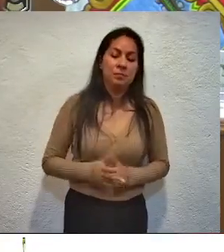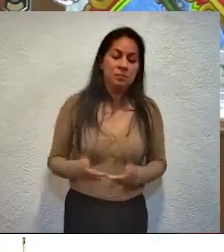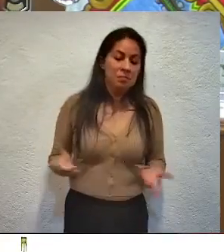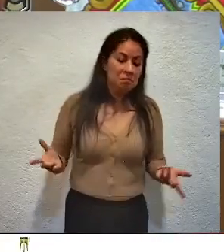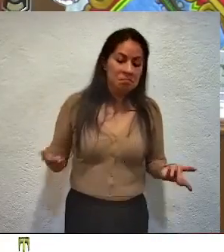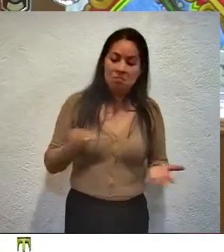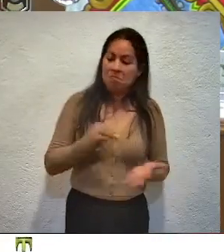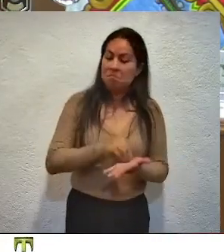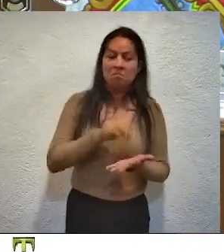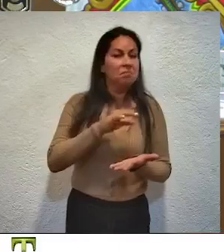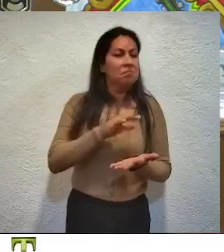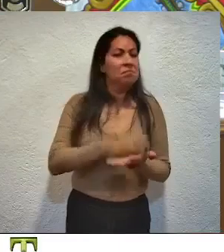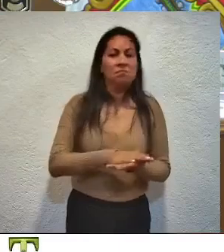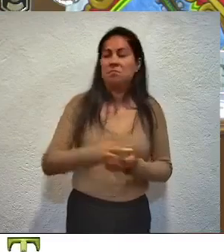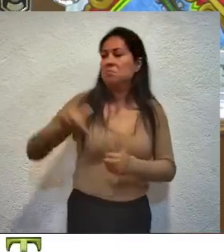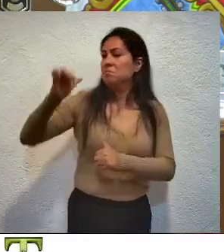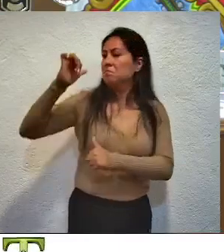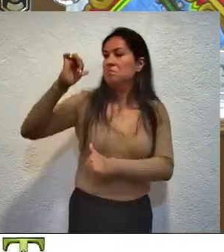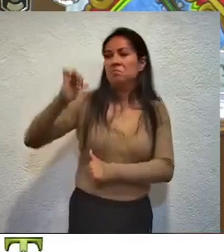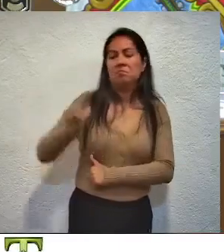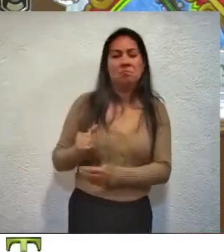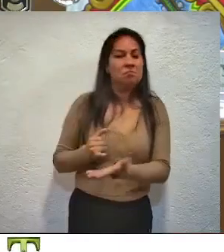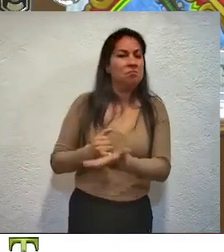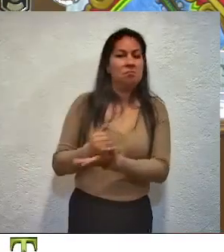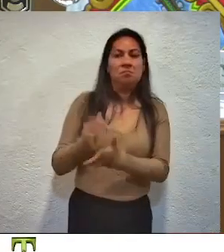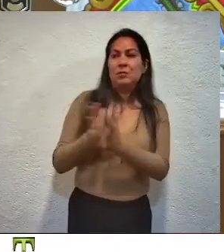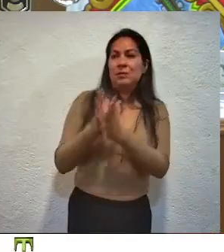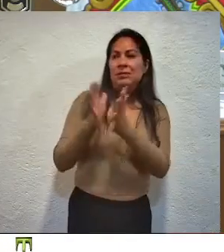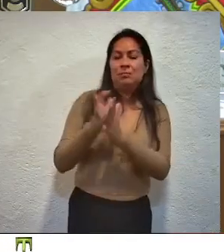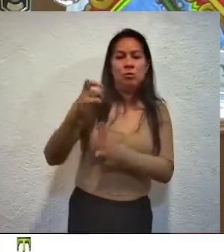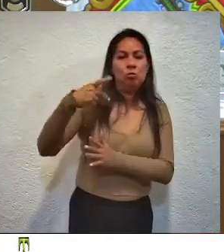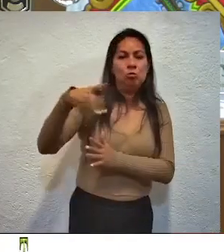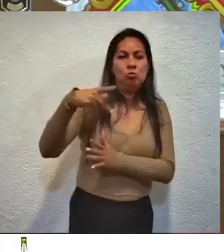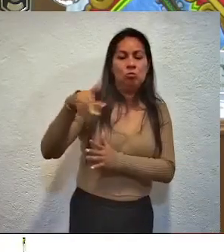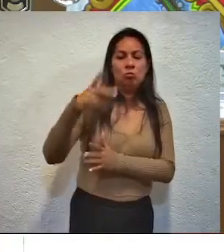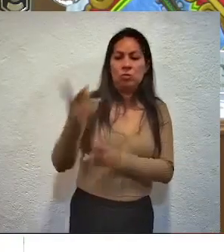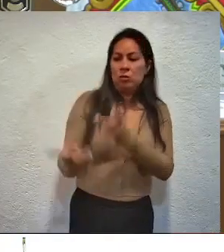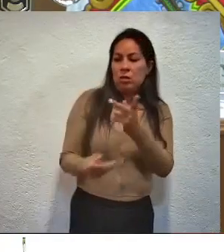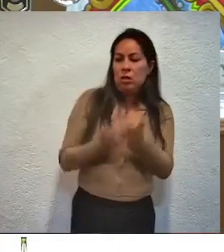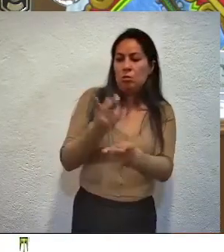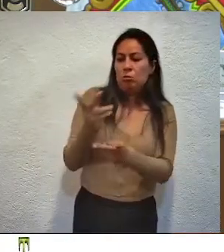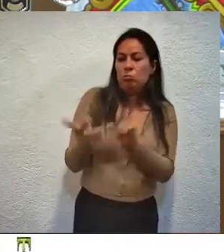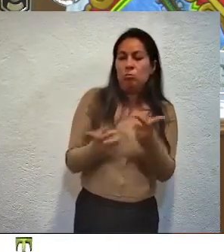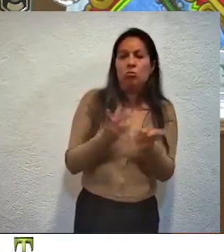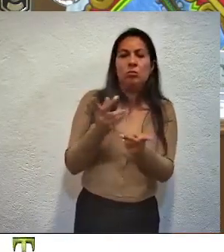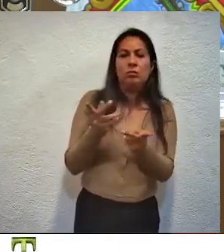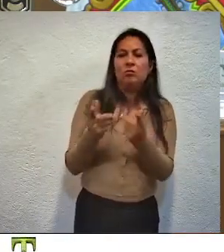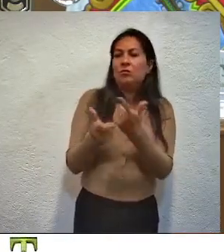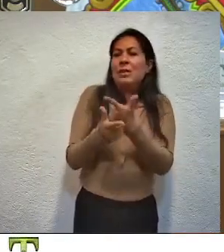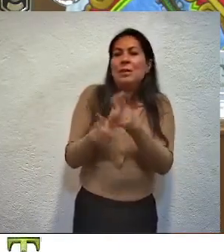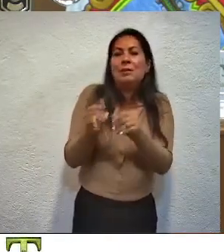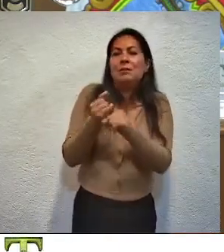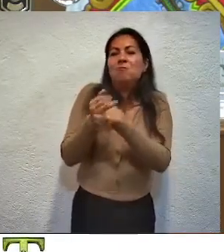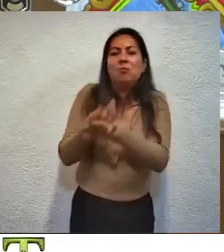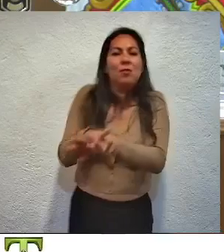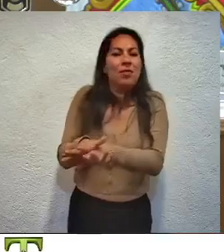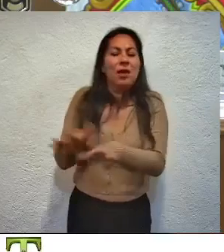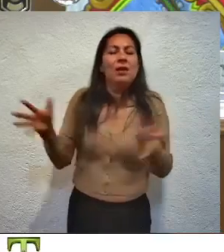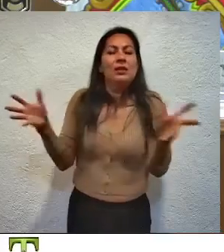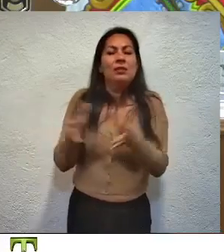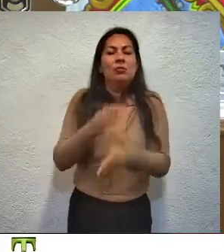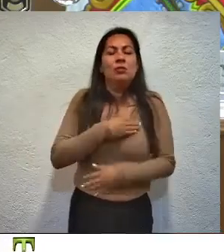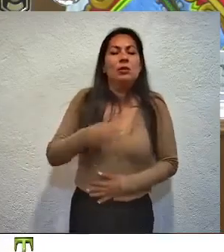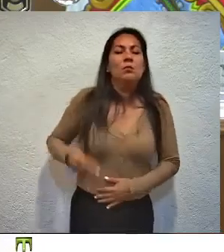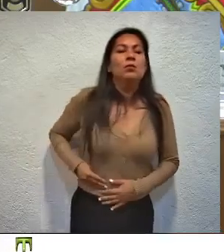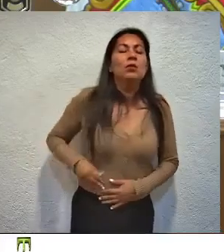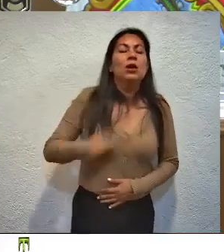no constituye una autoridad decisoria, ya que su participación en la consulta fue de manera libre e informada, realizada en el municipio